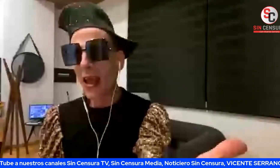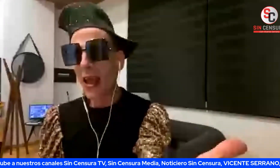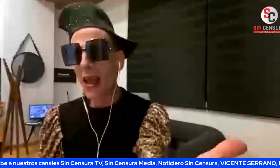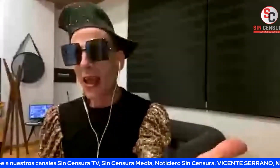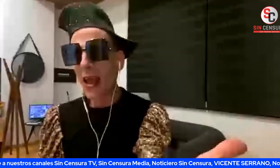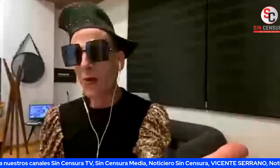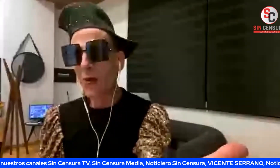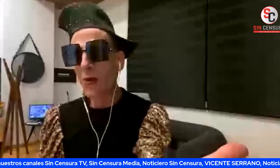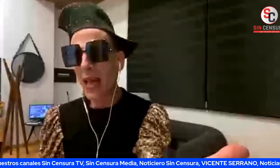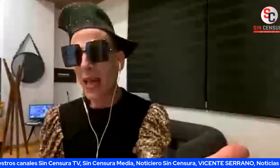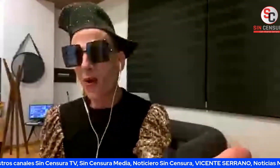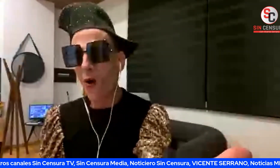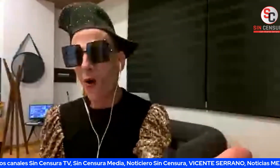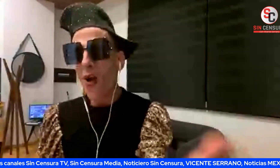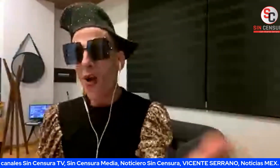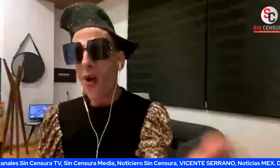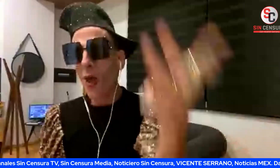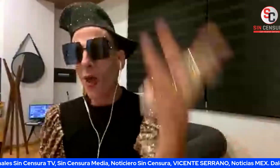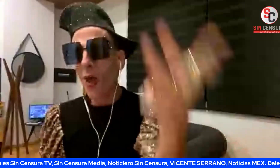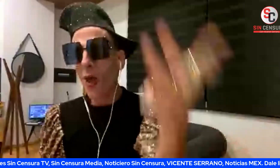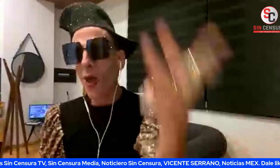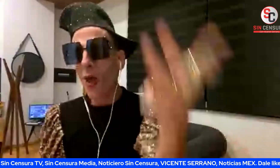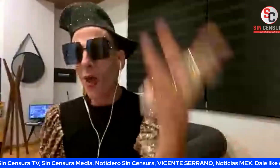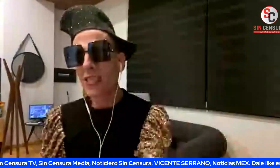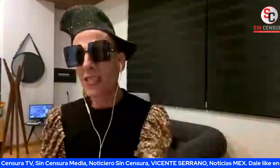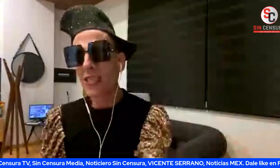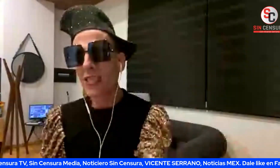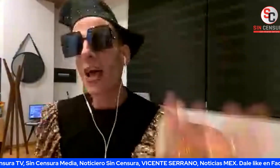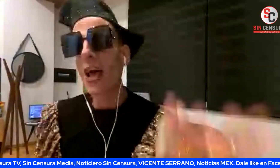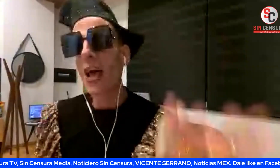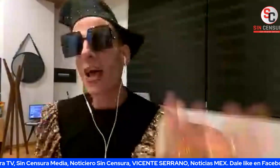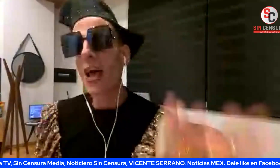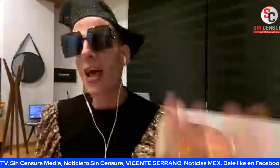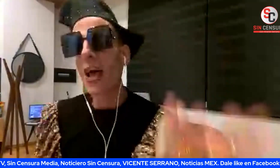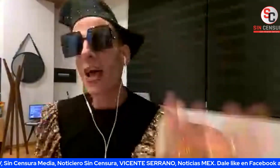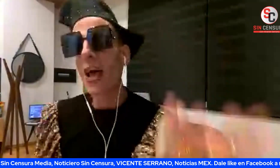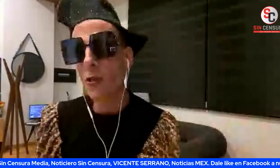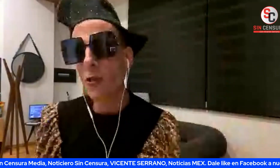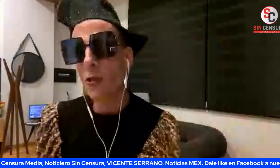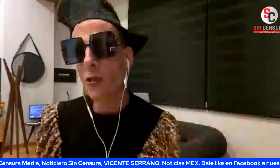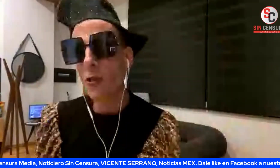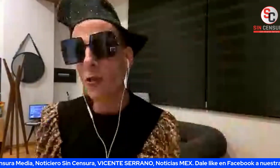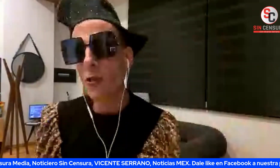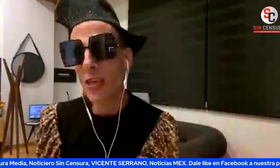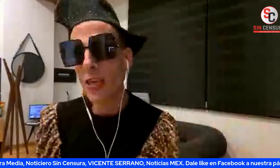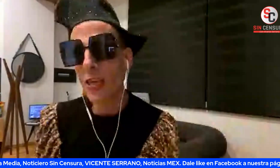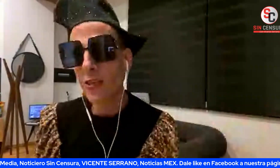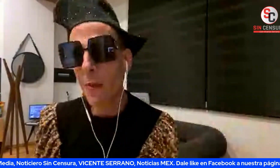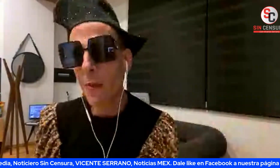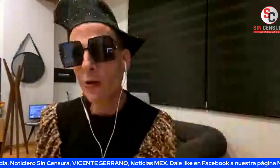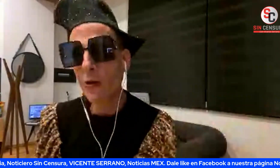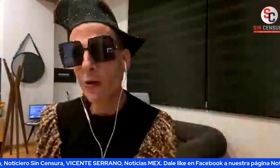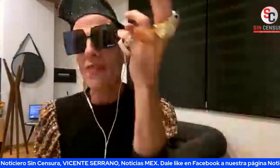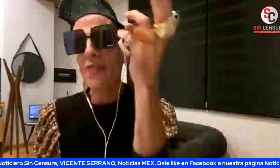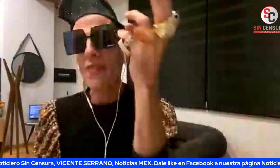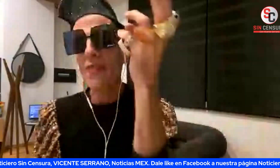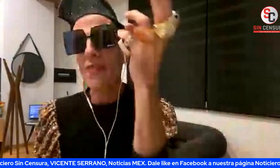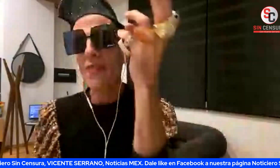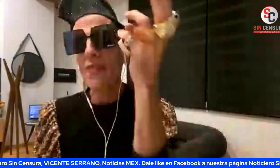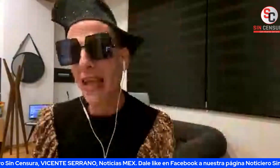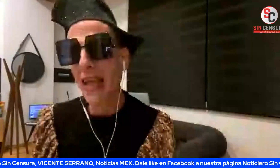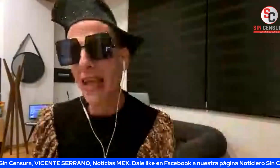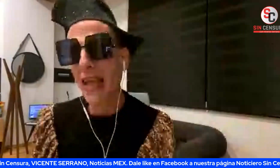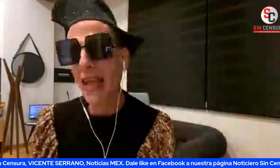experiencia gobernadora de la Ciudad de México, con todo un expertise, luchadora desde el 68 por los derechos de los seres humanos, de